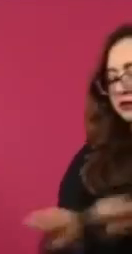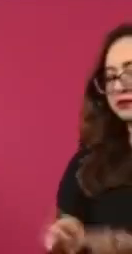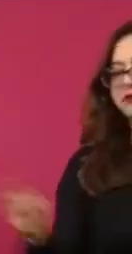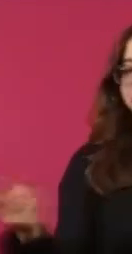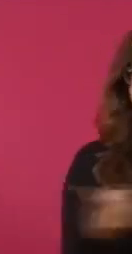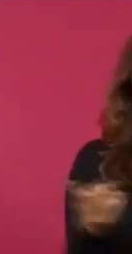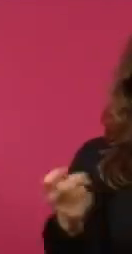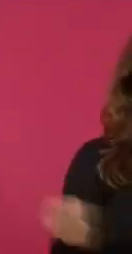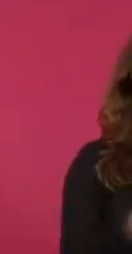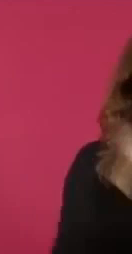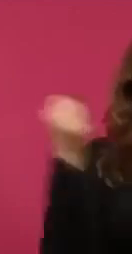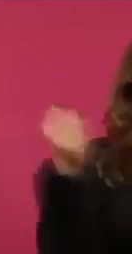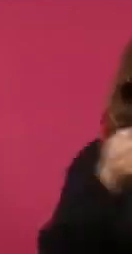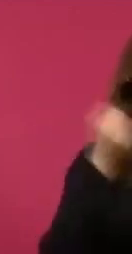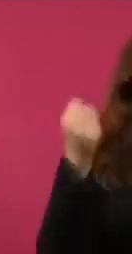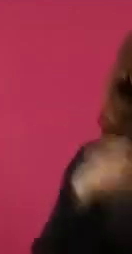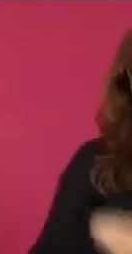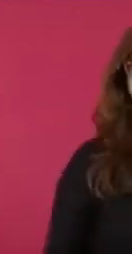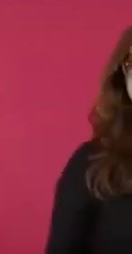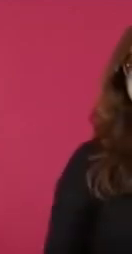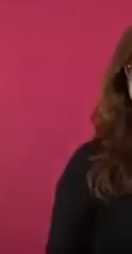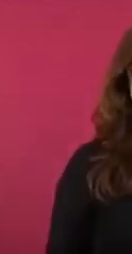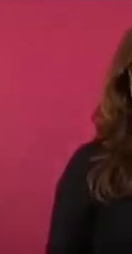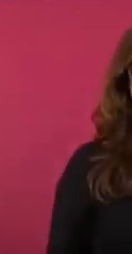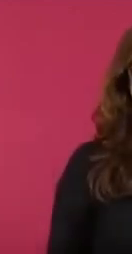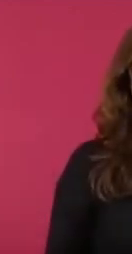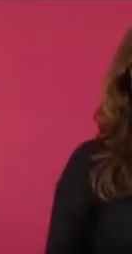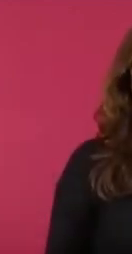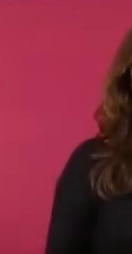que se aventó y el presidente de la República, vamos a escucharlo,